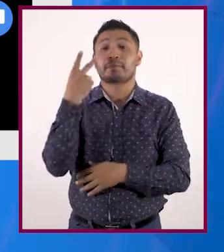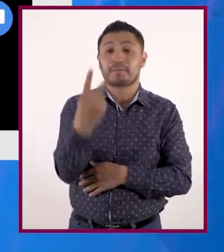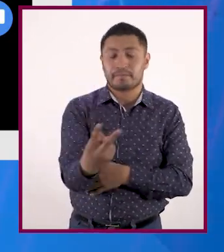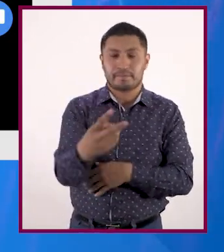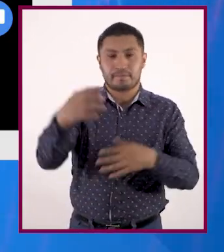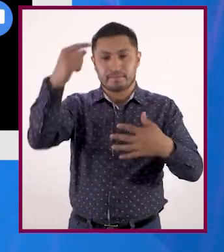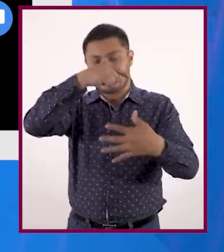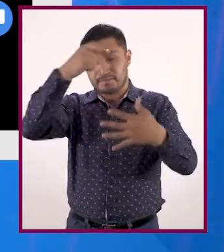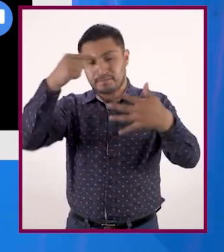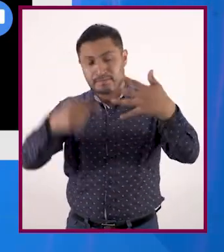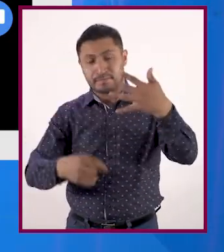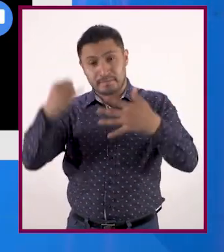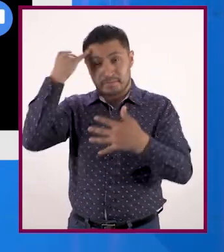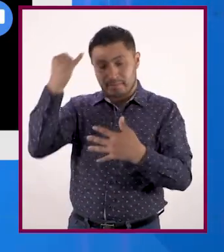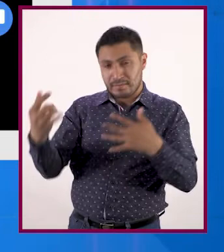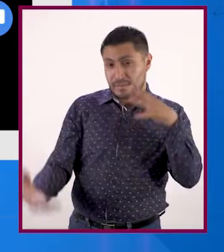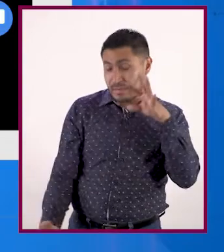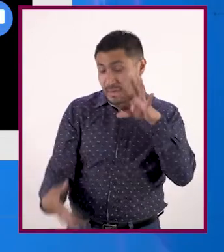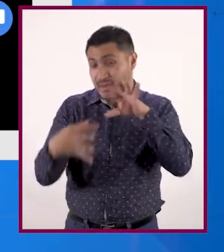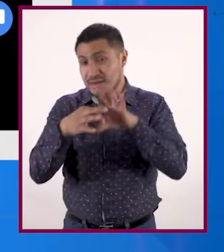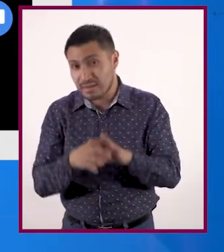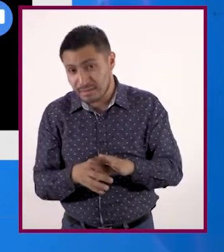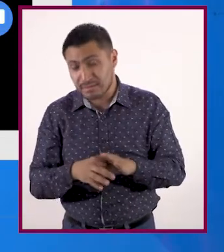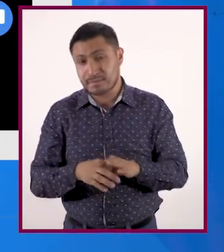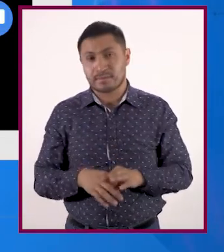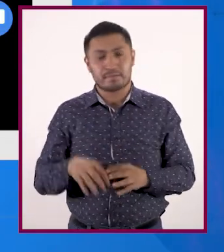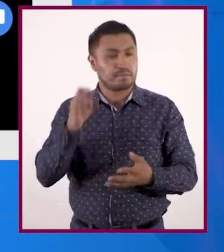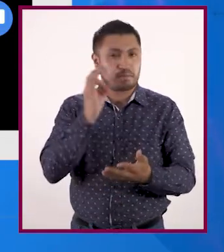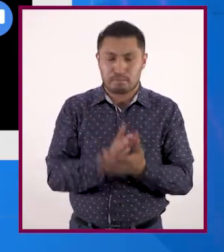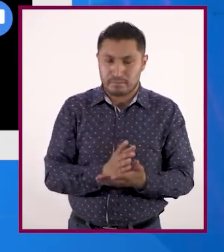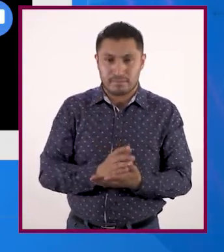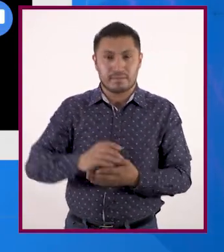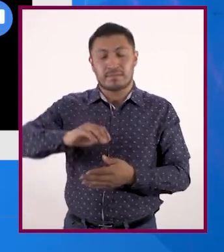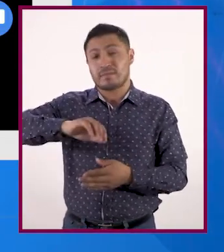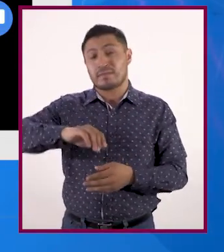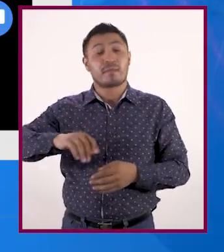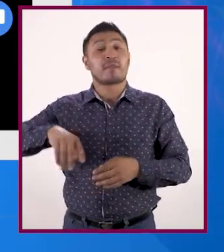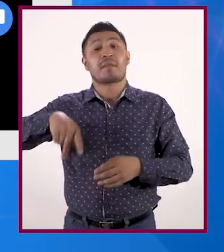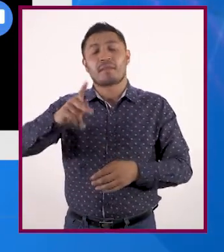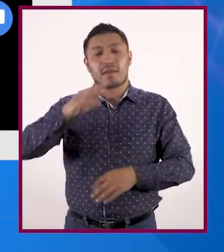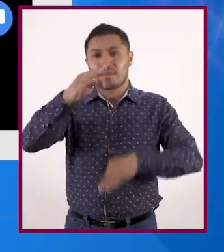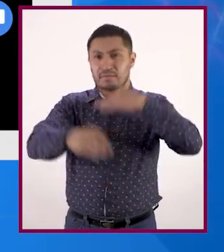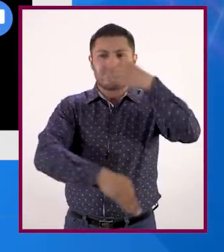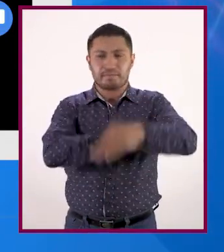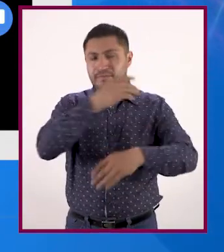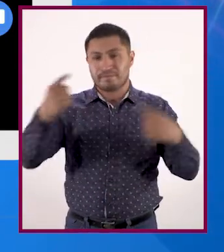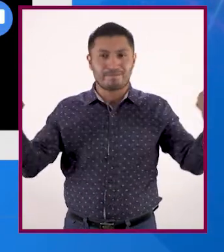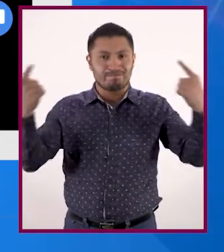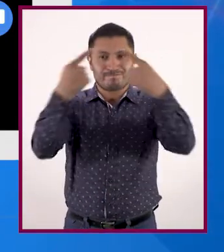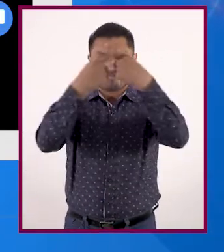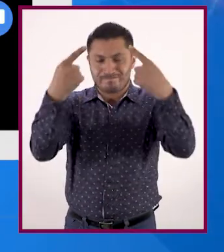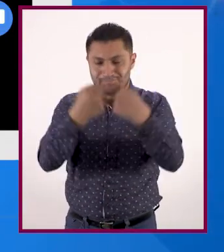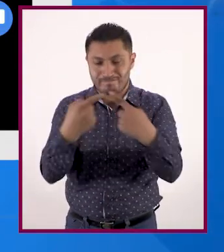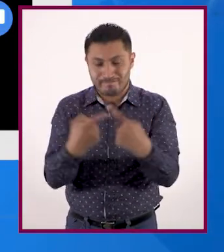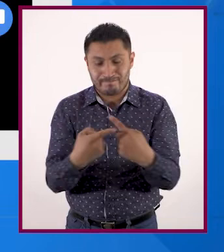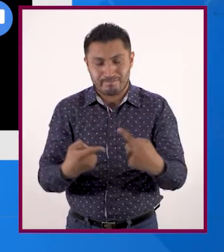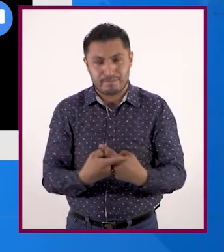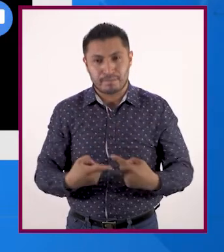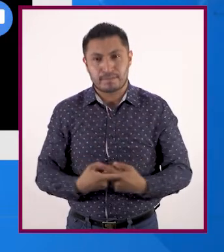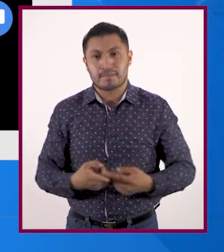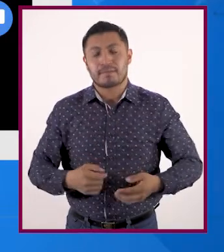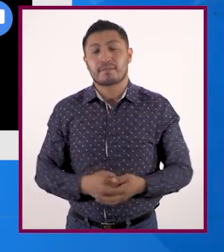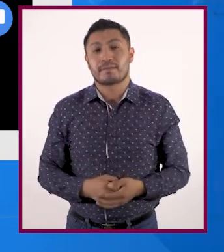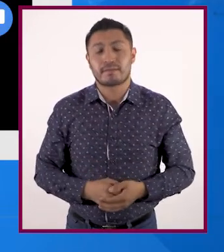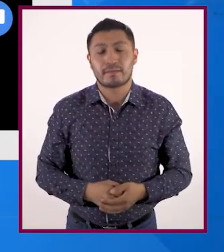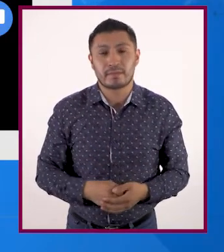vertientes ideológicas construyan es el único que existe de alguien todos los demás chocan básicamente o son antagónicos